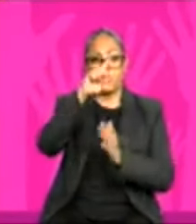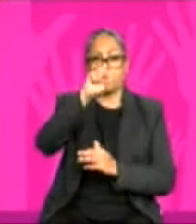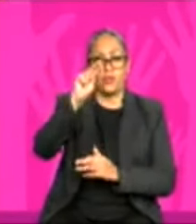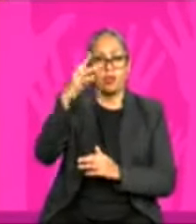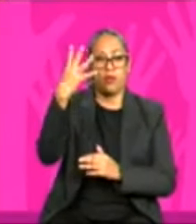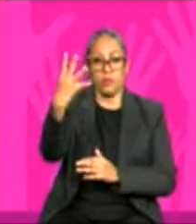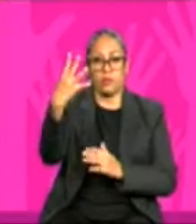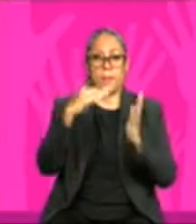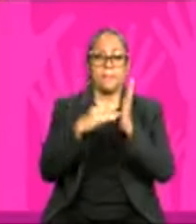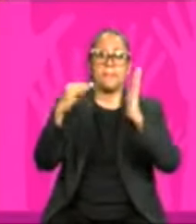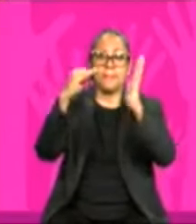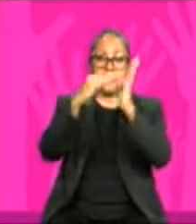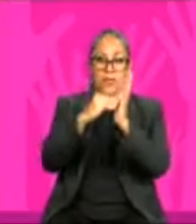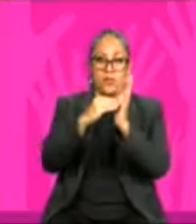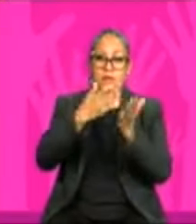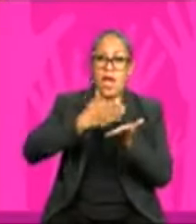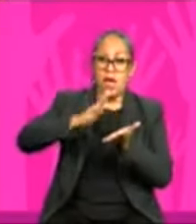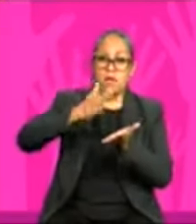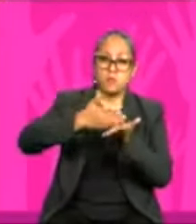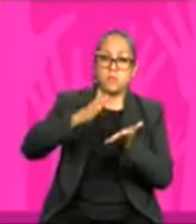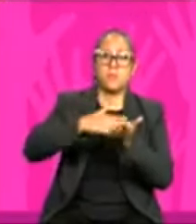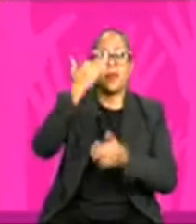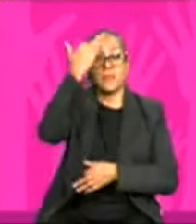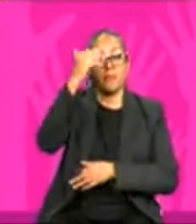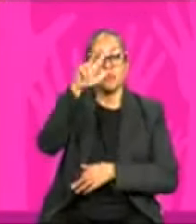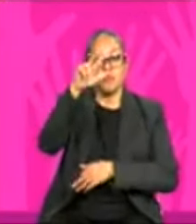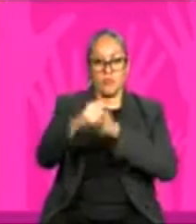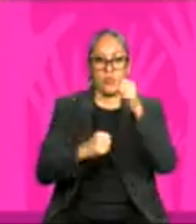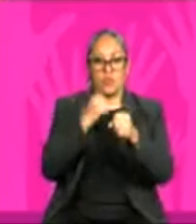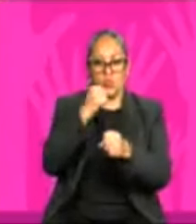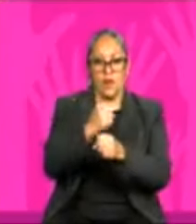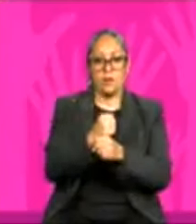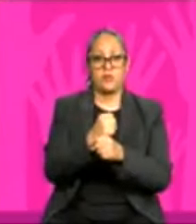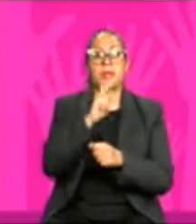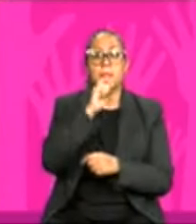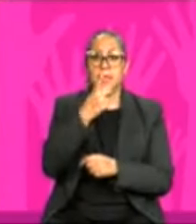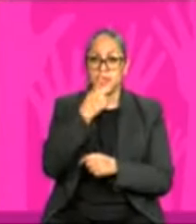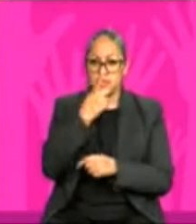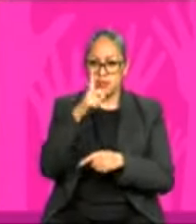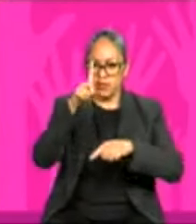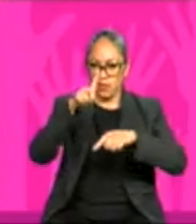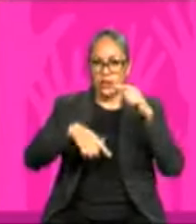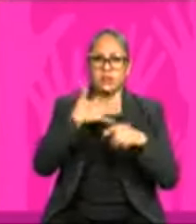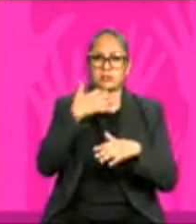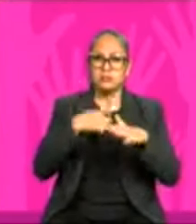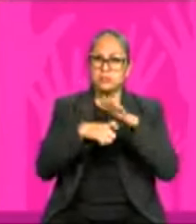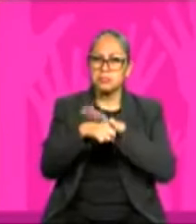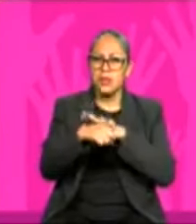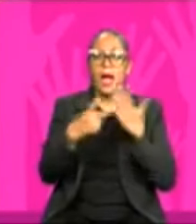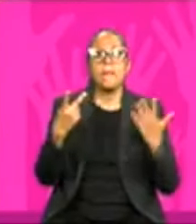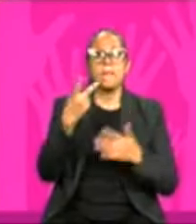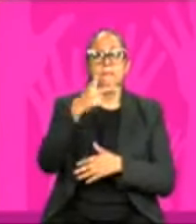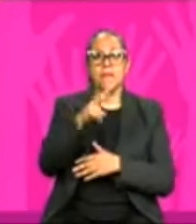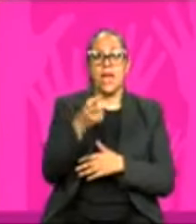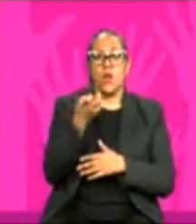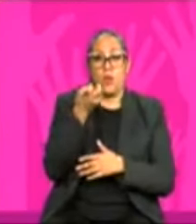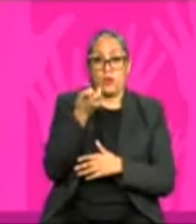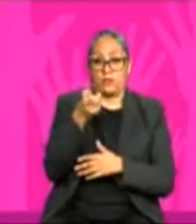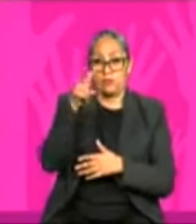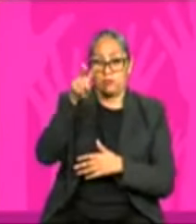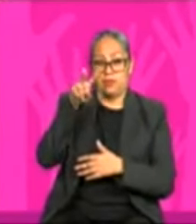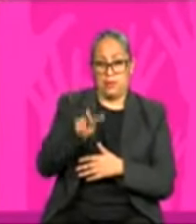4,184 millones a pagar en 18 años. Hablan de eliminar la corrupción y ha sido la gran promesa